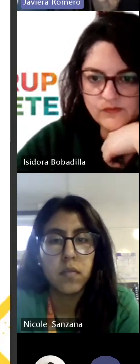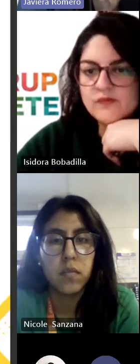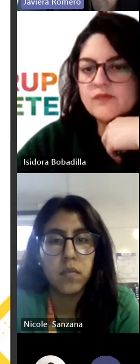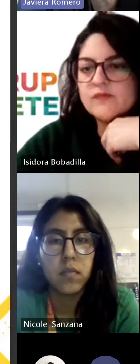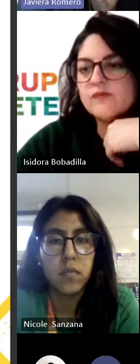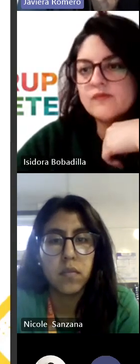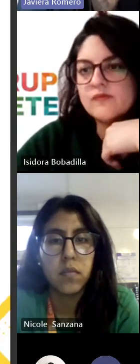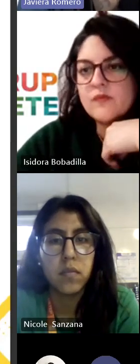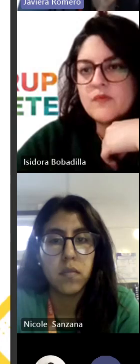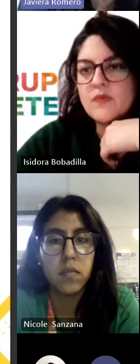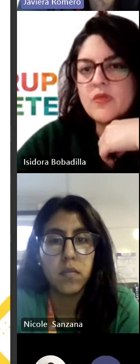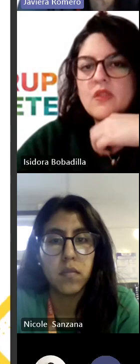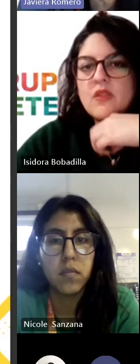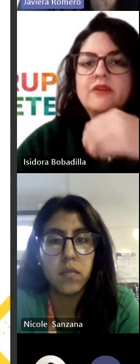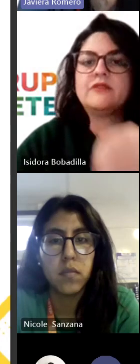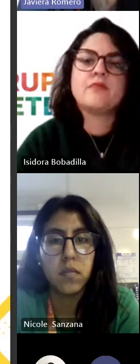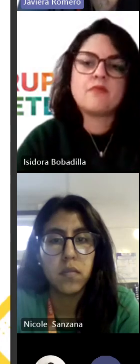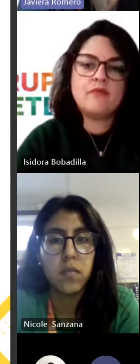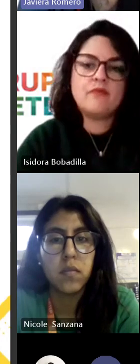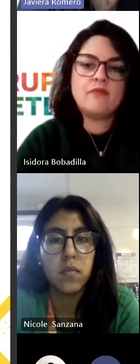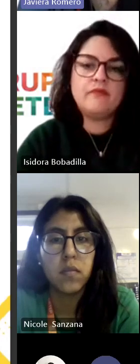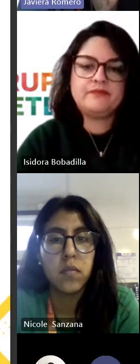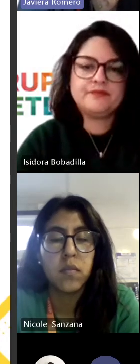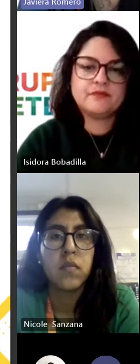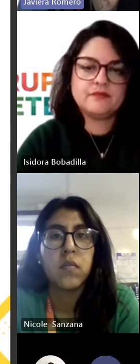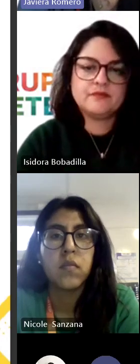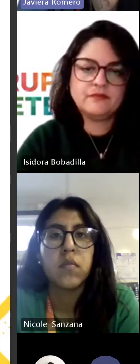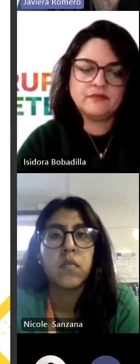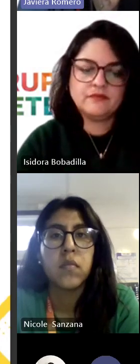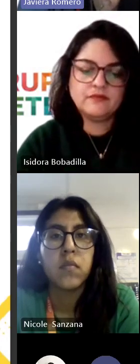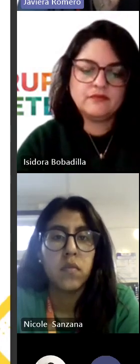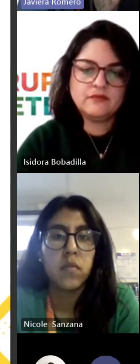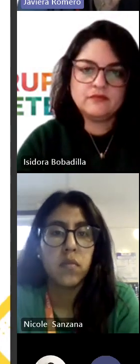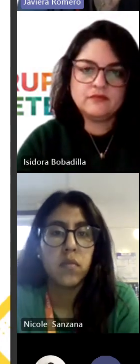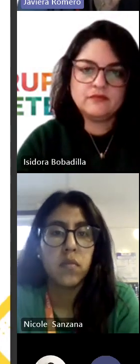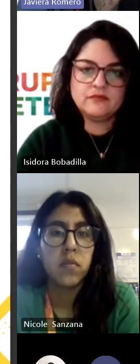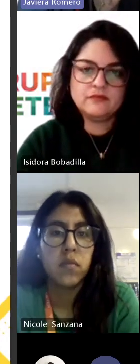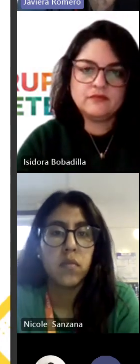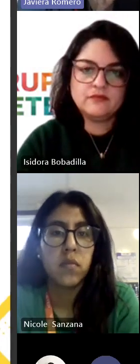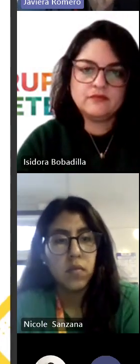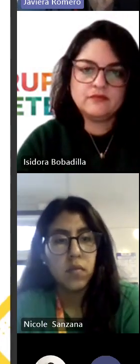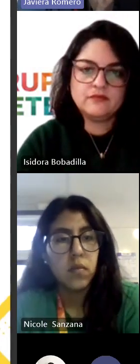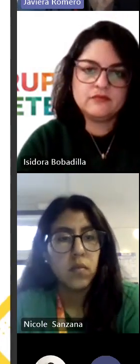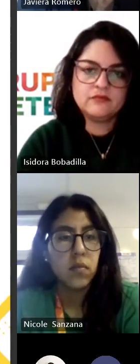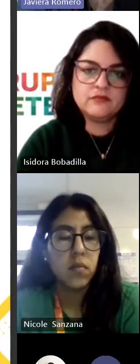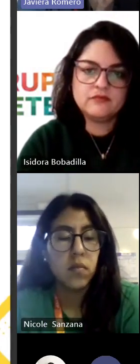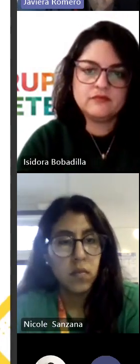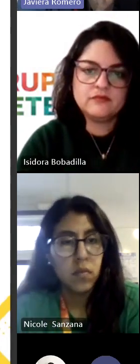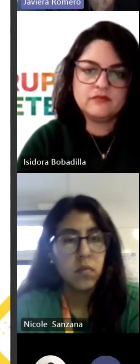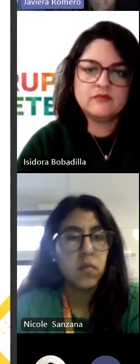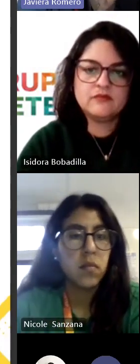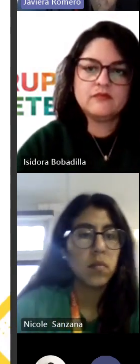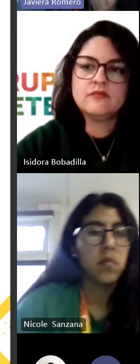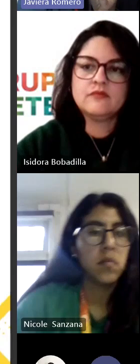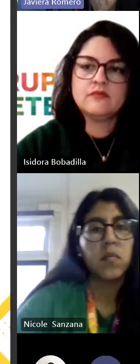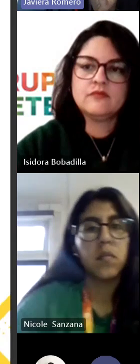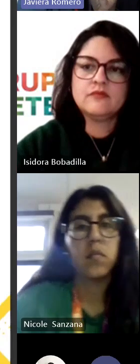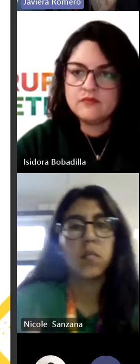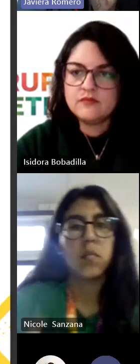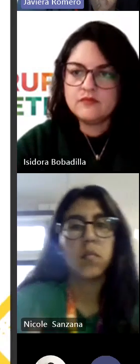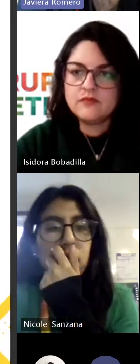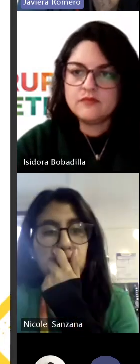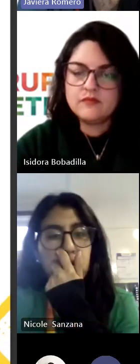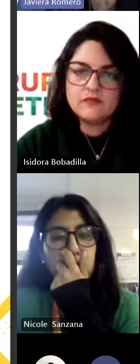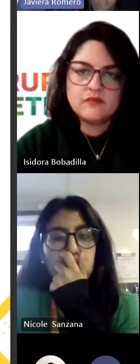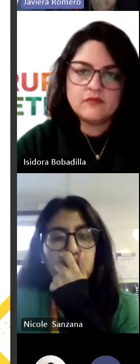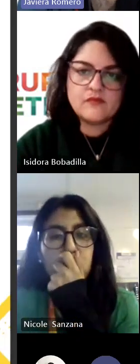mejor manera el estresor, ¿cierto? Los estresores que se van afrontando en el día a día, y bien